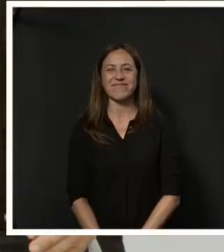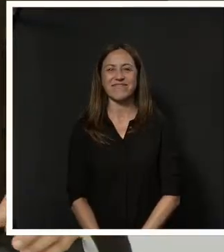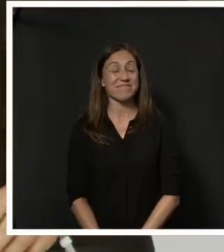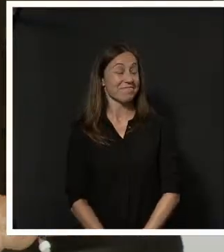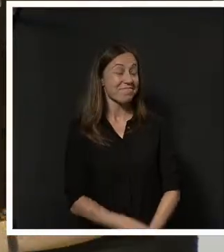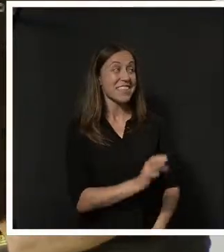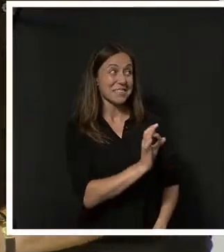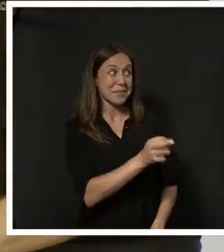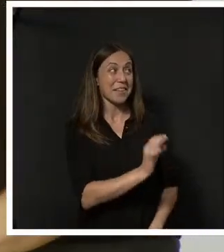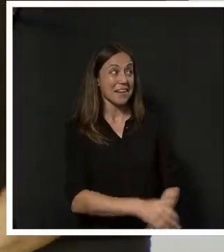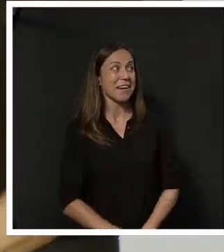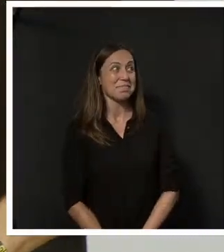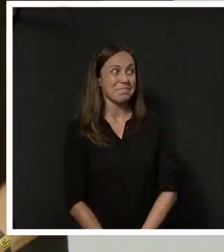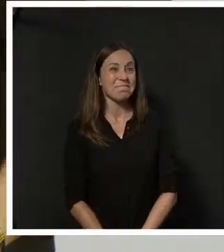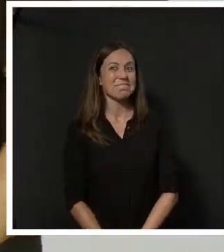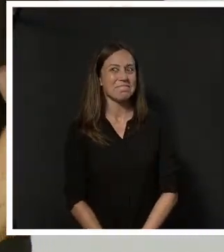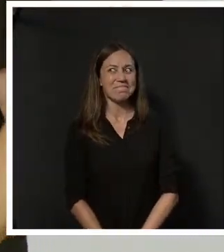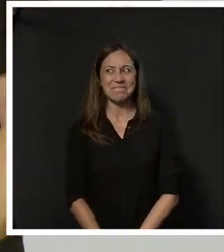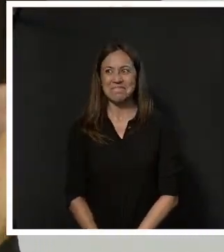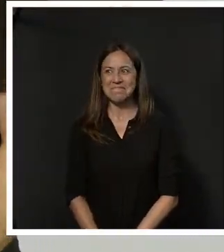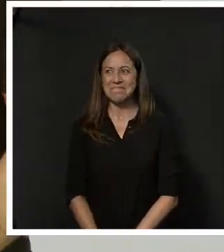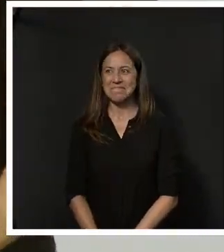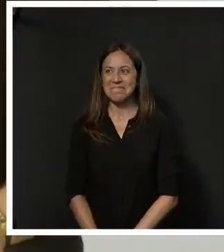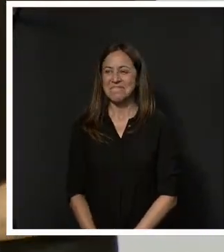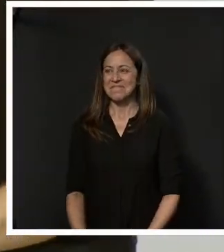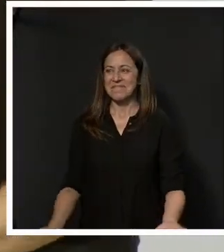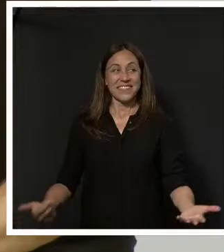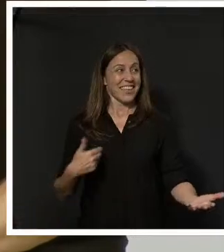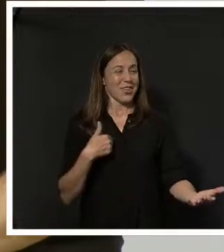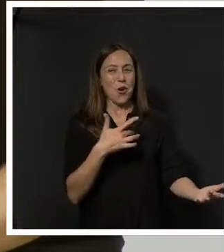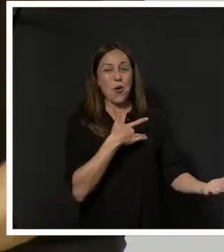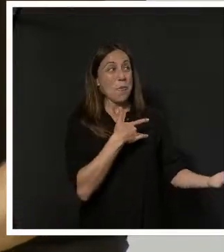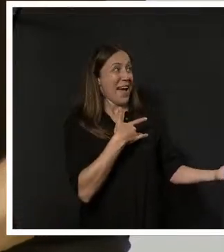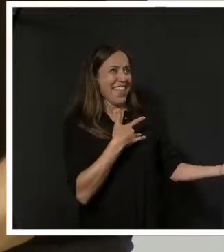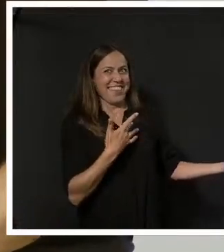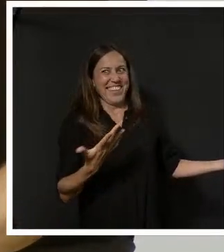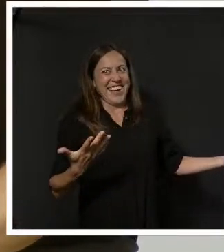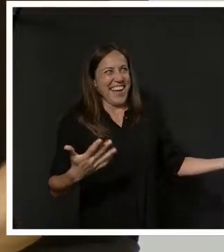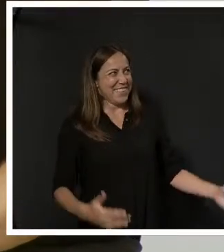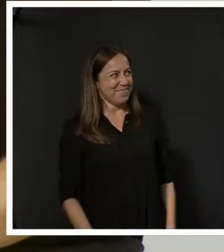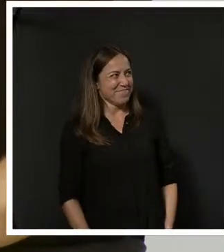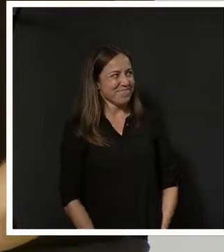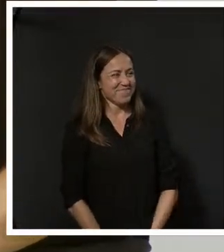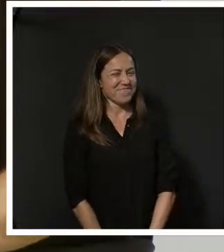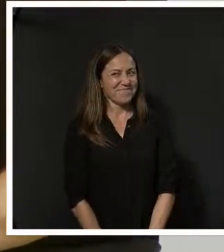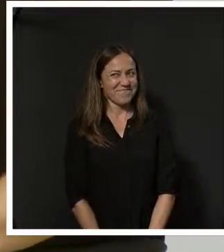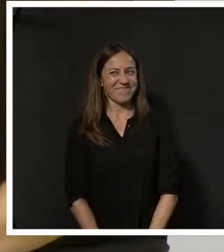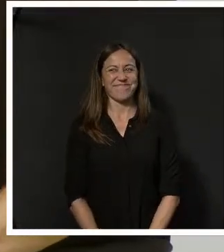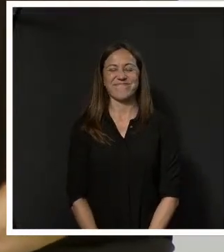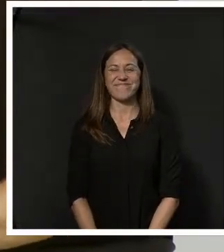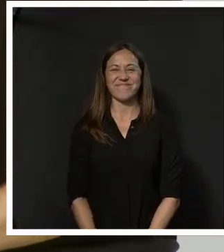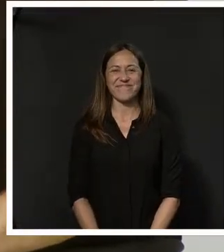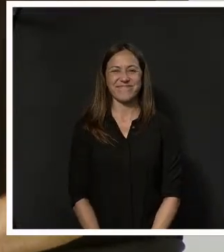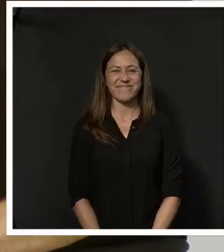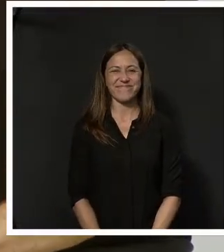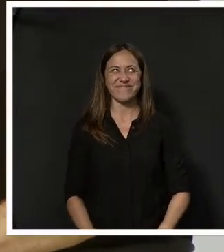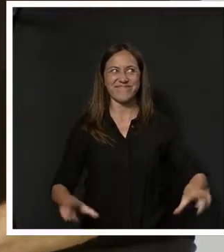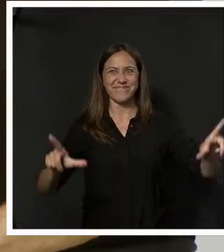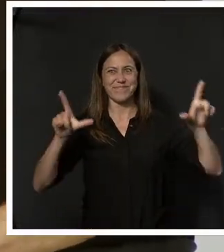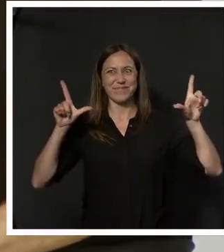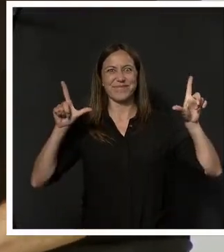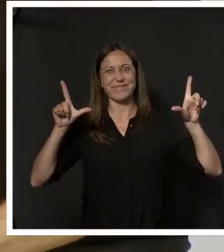es verdad es verdad bendita la persona romántica Ahí está primero